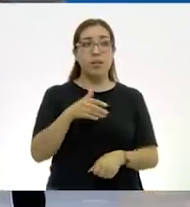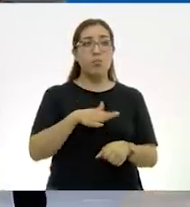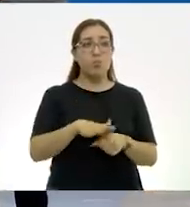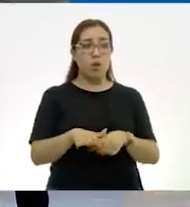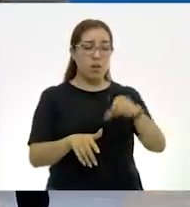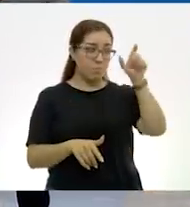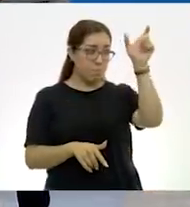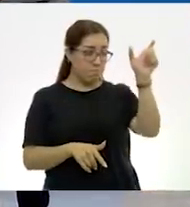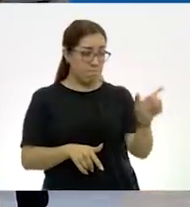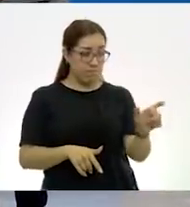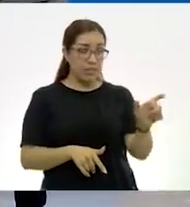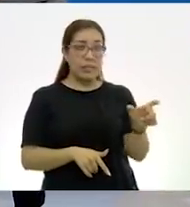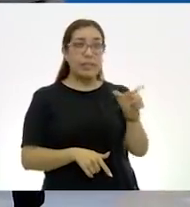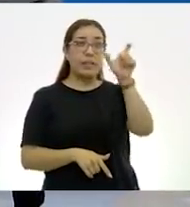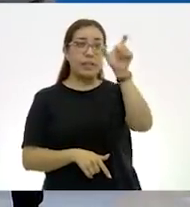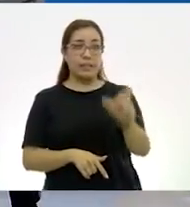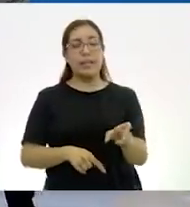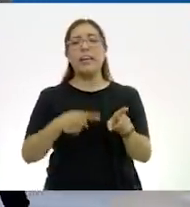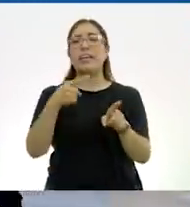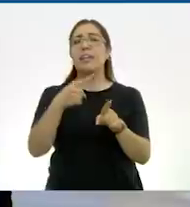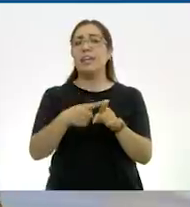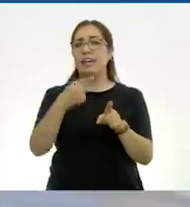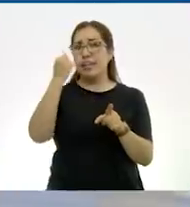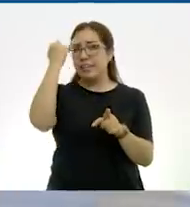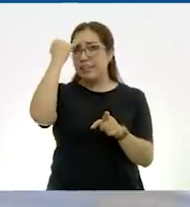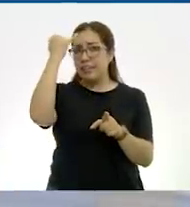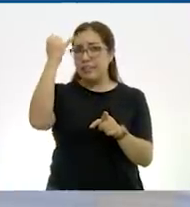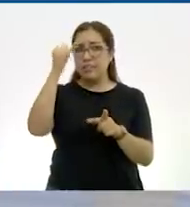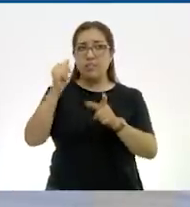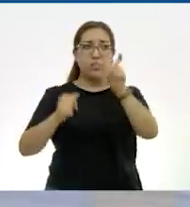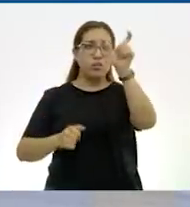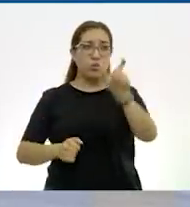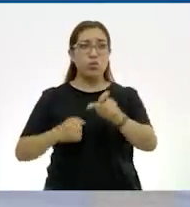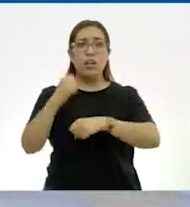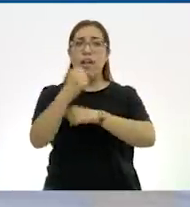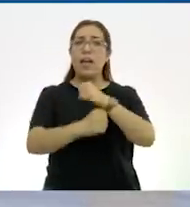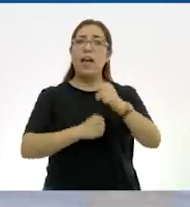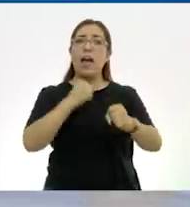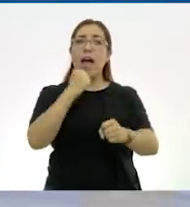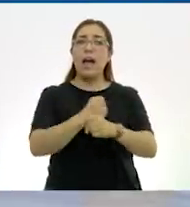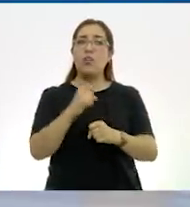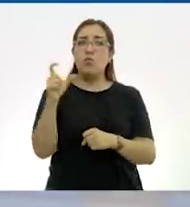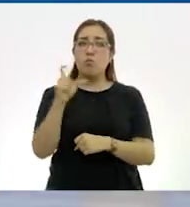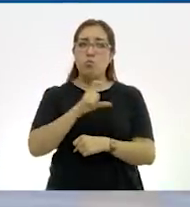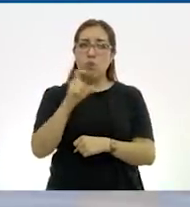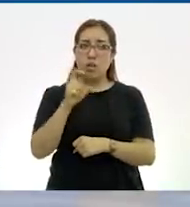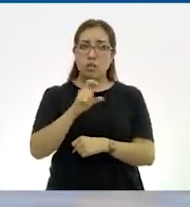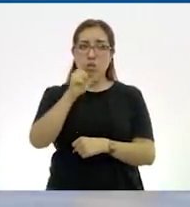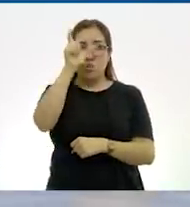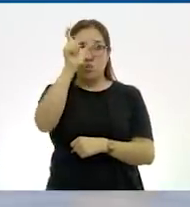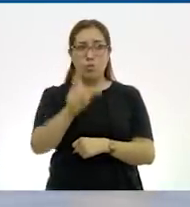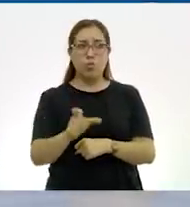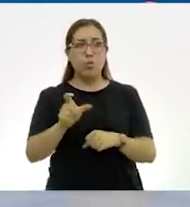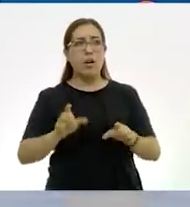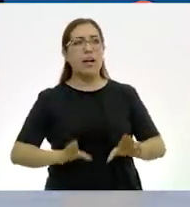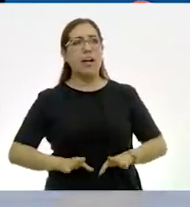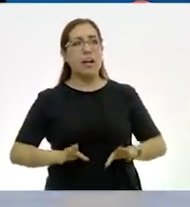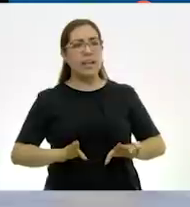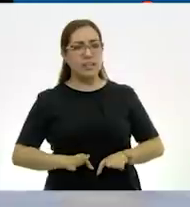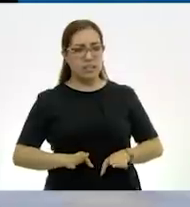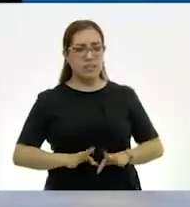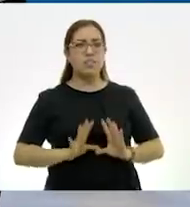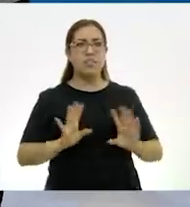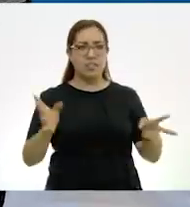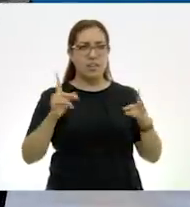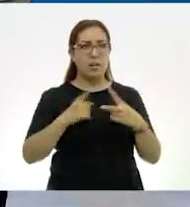tipo de escritura que inventaron, Muy bien. cuándo surgió, Ajá, sus características. muy bien. ¿Qué le parece si lo vamos, Va muy